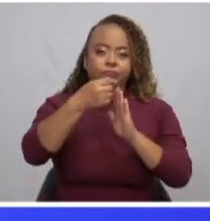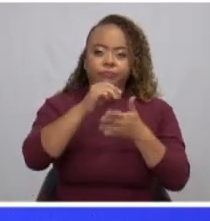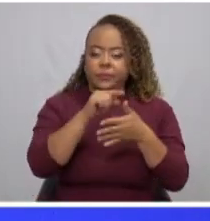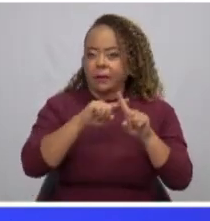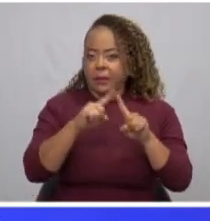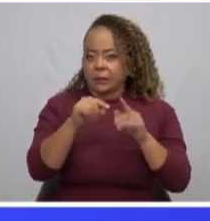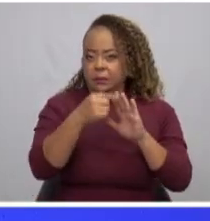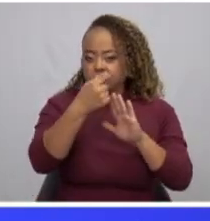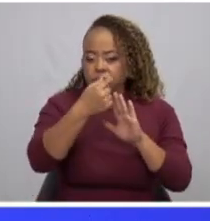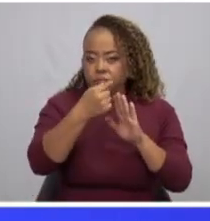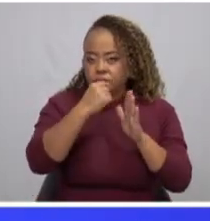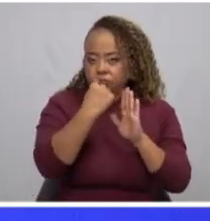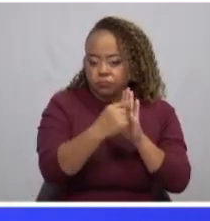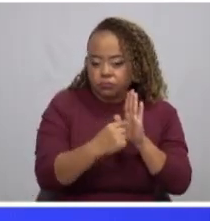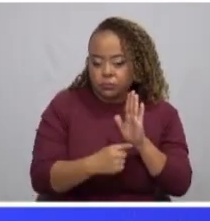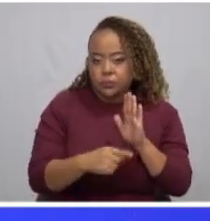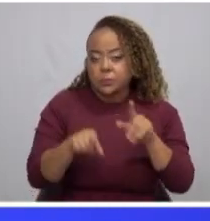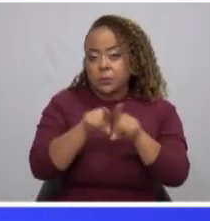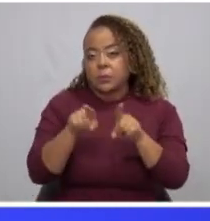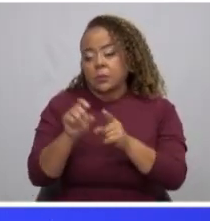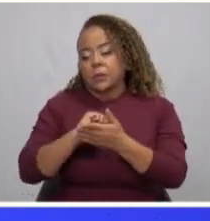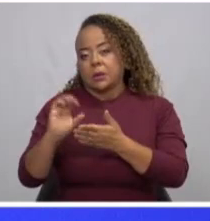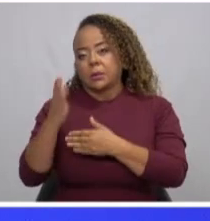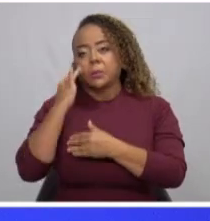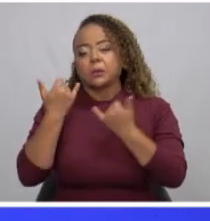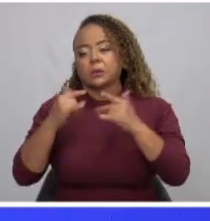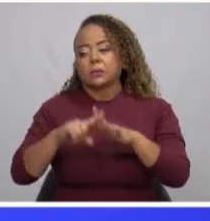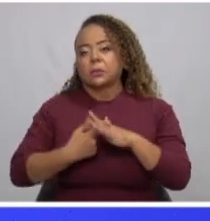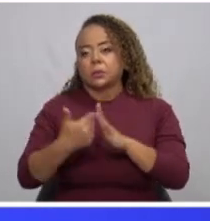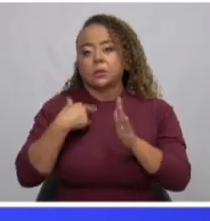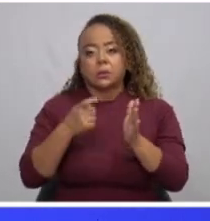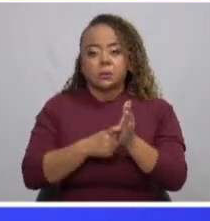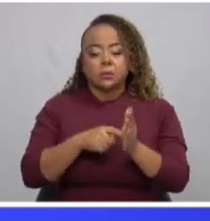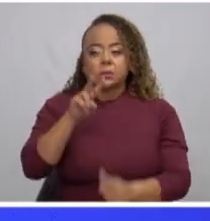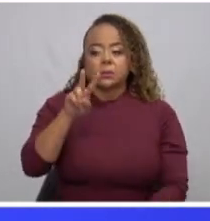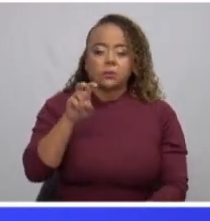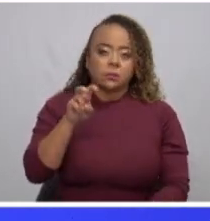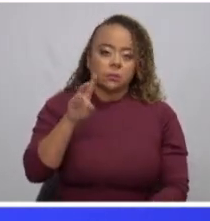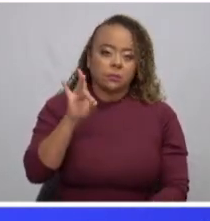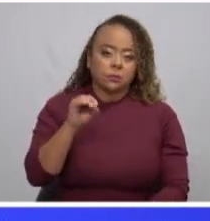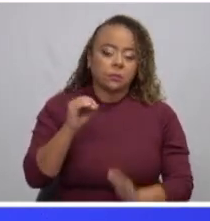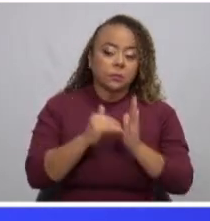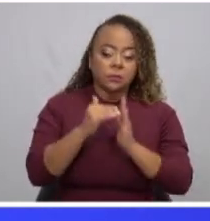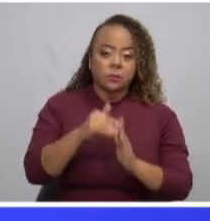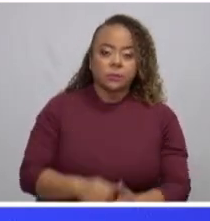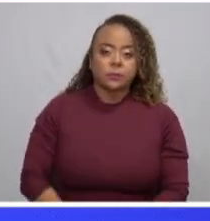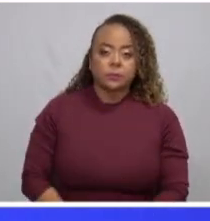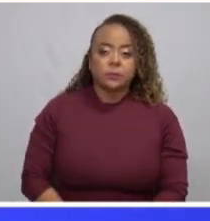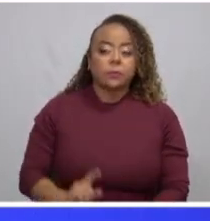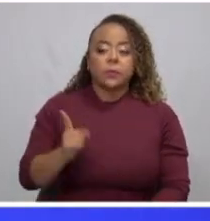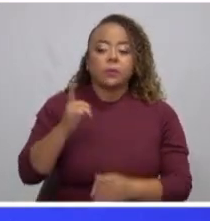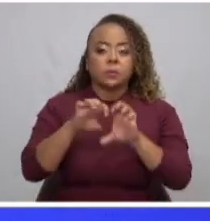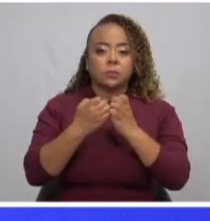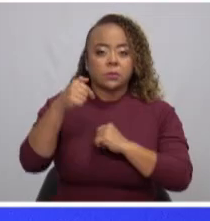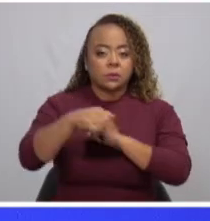que está pasando en este momento eh con San Carlos porque también ya comenzó a tener una deuda de 280 millones los únicos equipos En